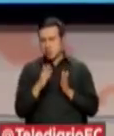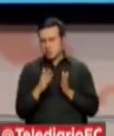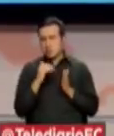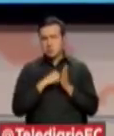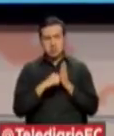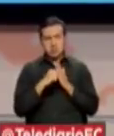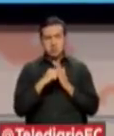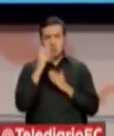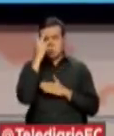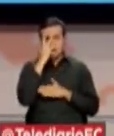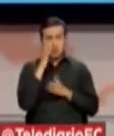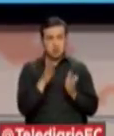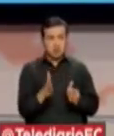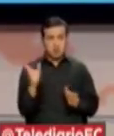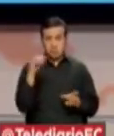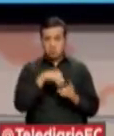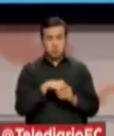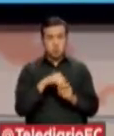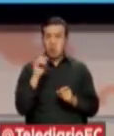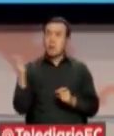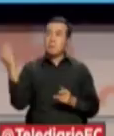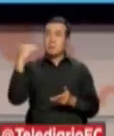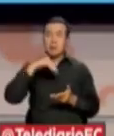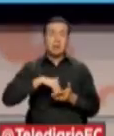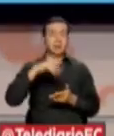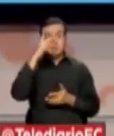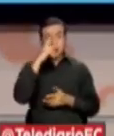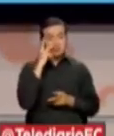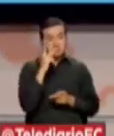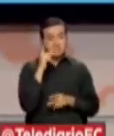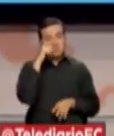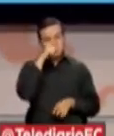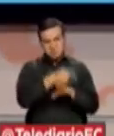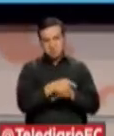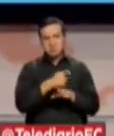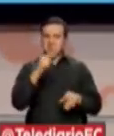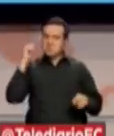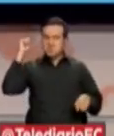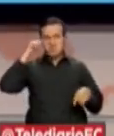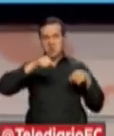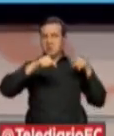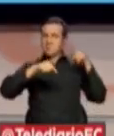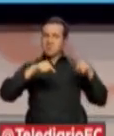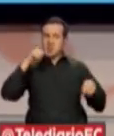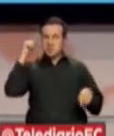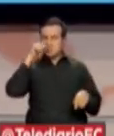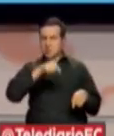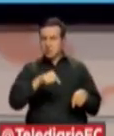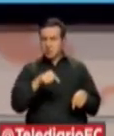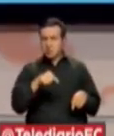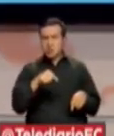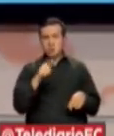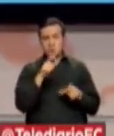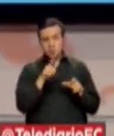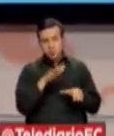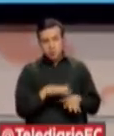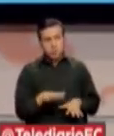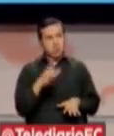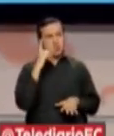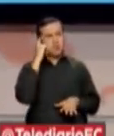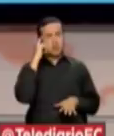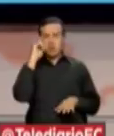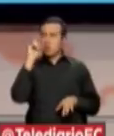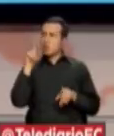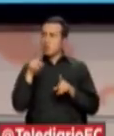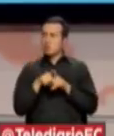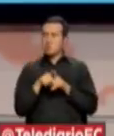son esmeraldeños entonces van a esmeraldas imponen su voluntad buscan a la gente que creen estar de